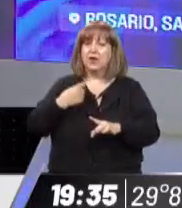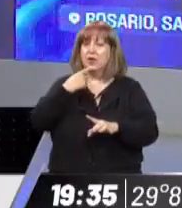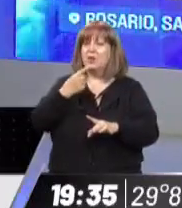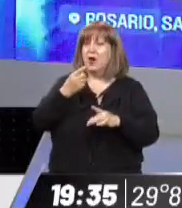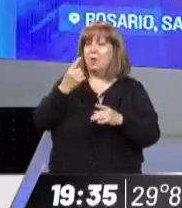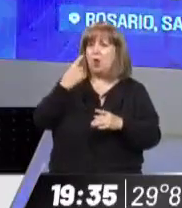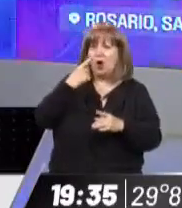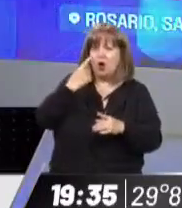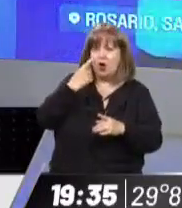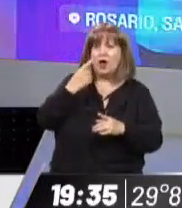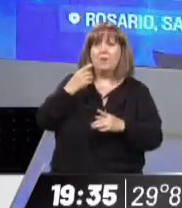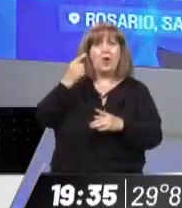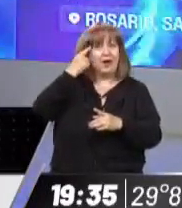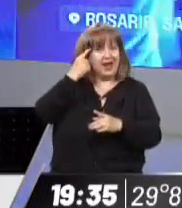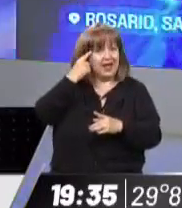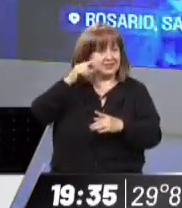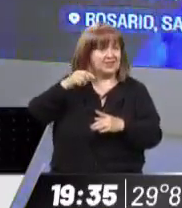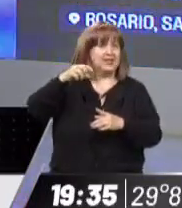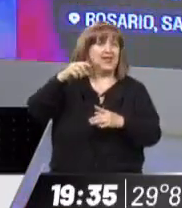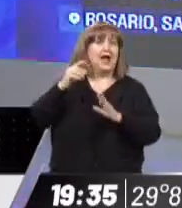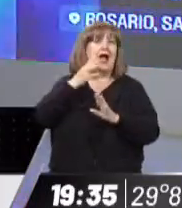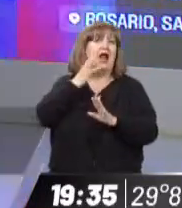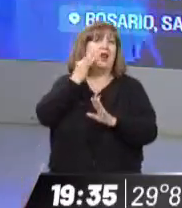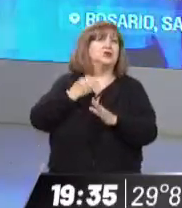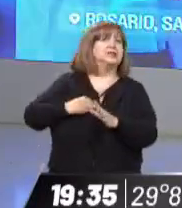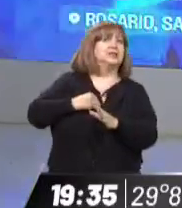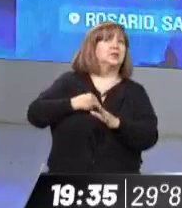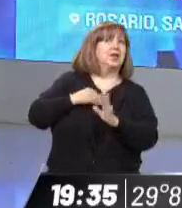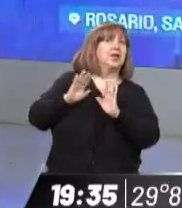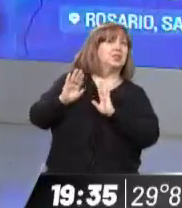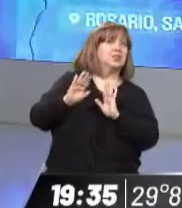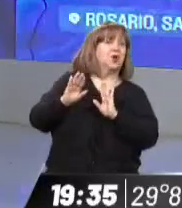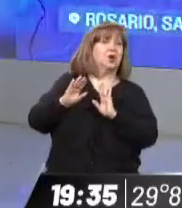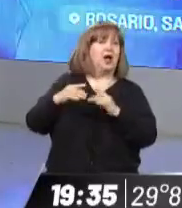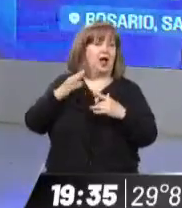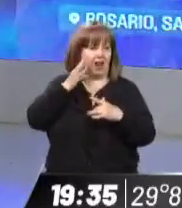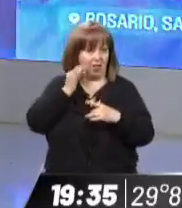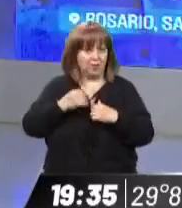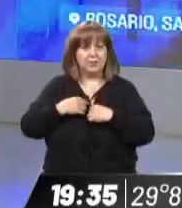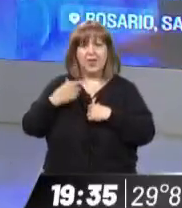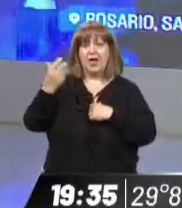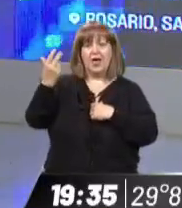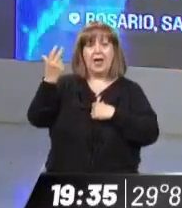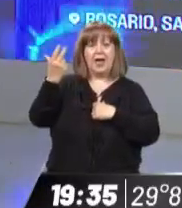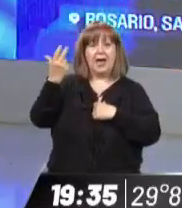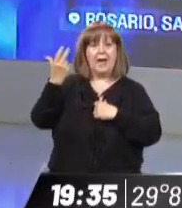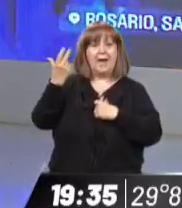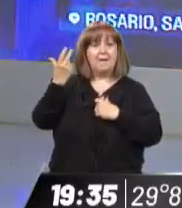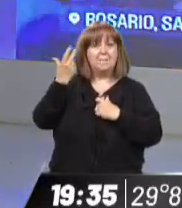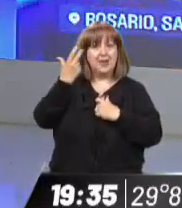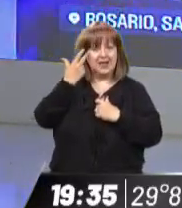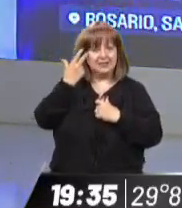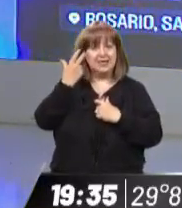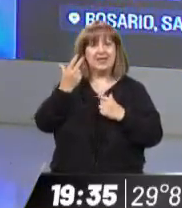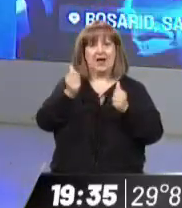cábalas, premoniciones, sí. Sí, bueno, sí, a veces son señales. Parece que Messi y Antonella tuvieron una premonición